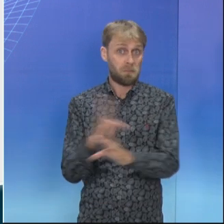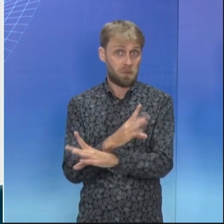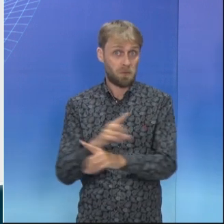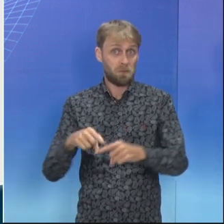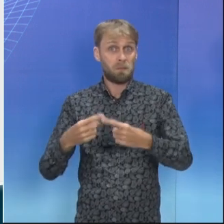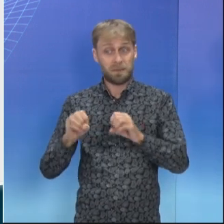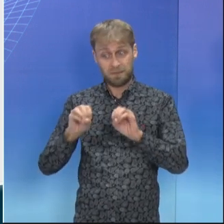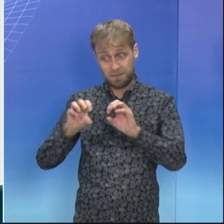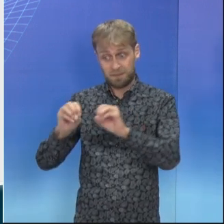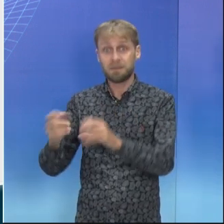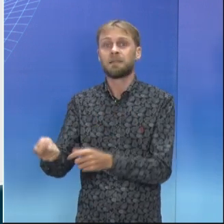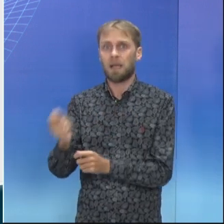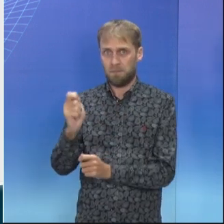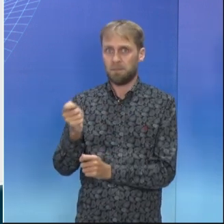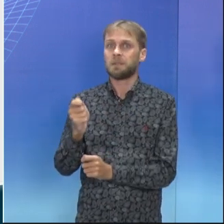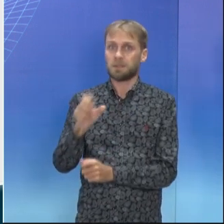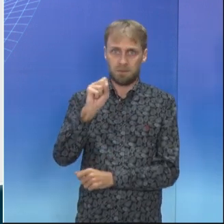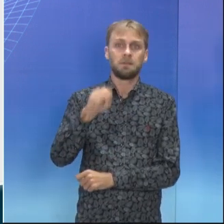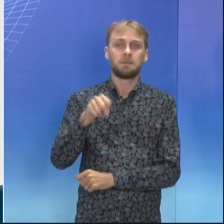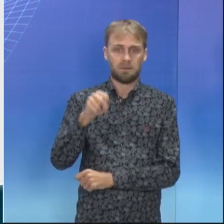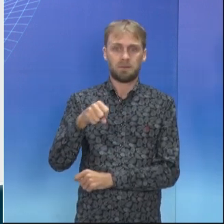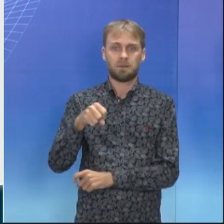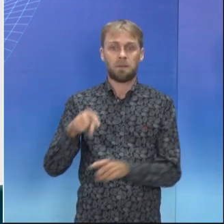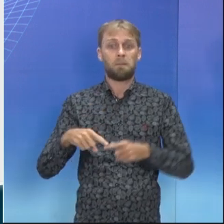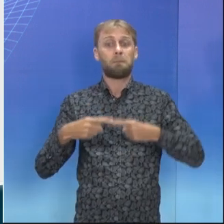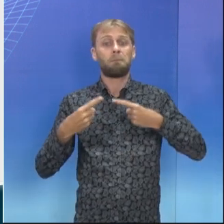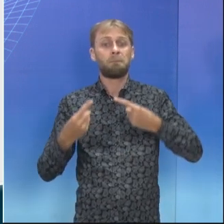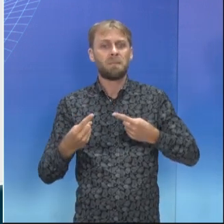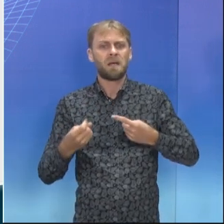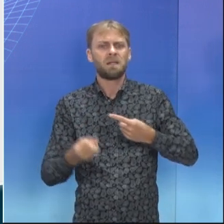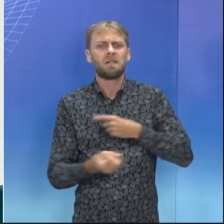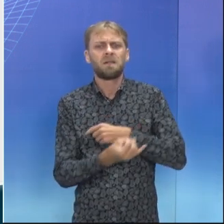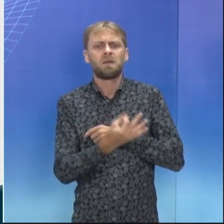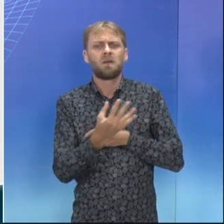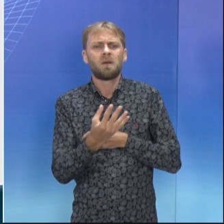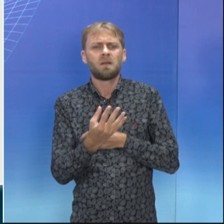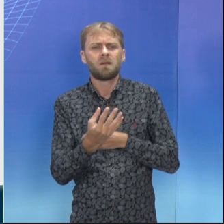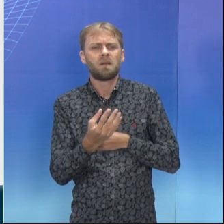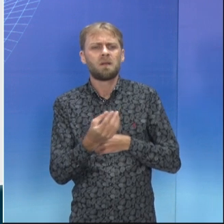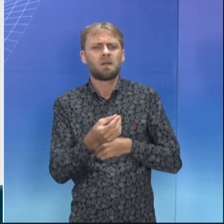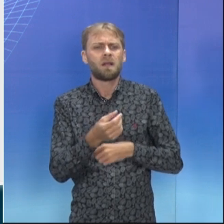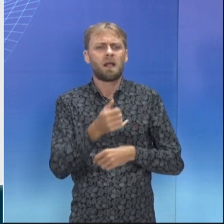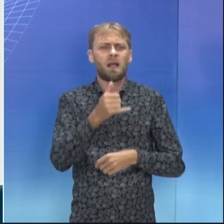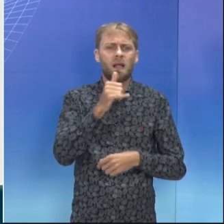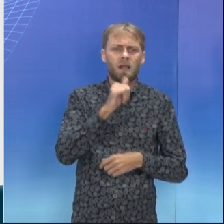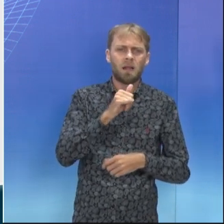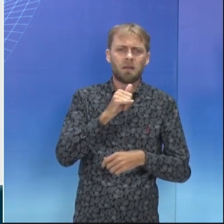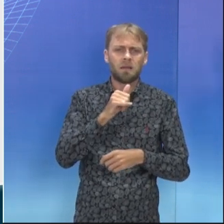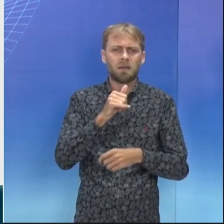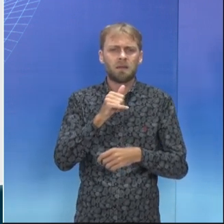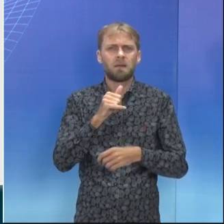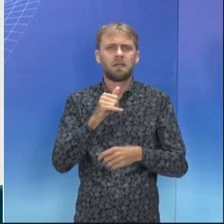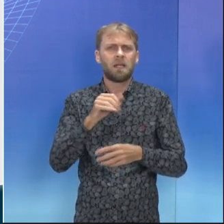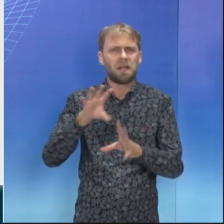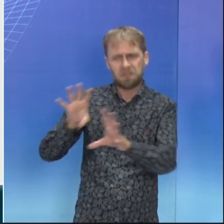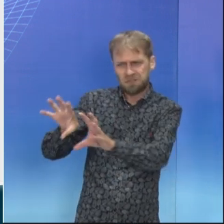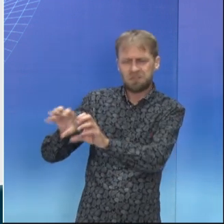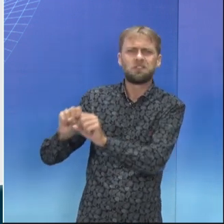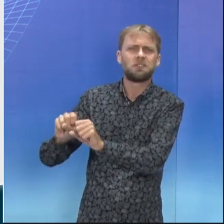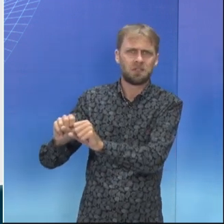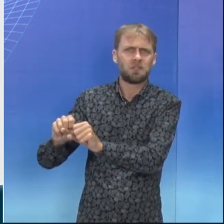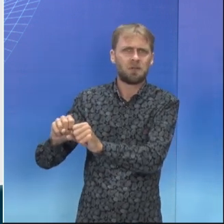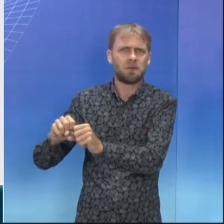sino enseñarle a pescar. Sí, racionó el presidente. Pero cuando le afanaste la caña,